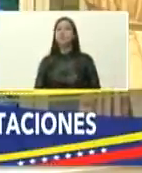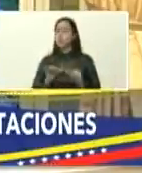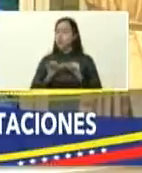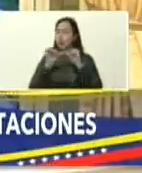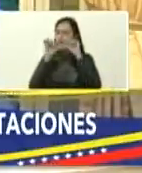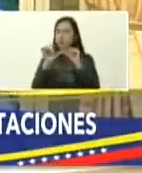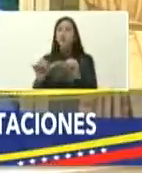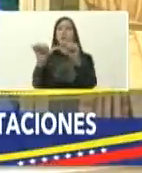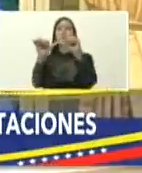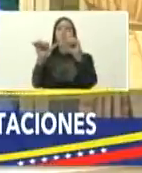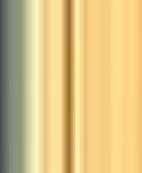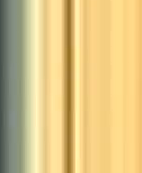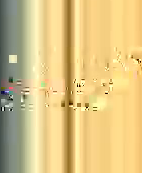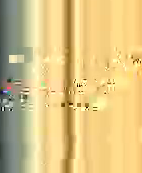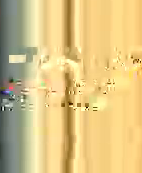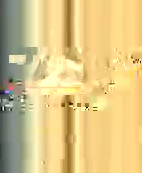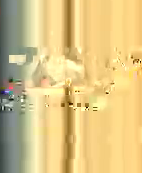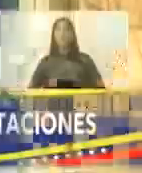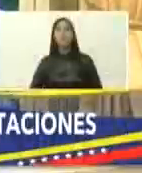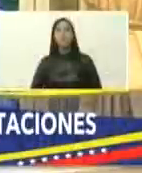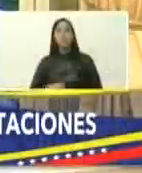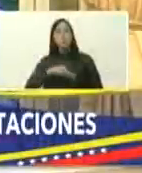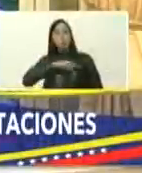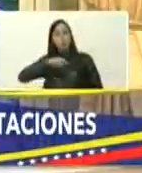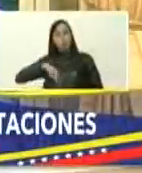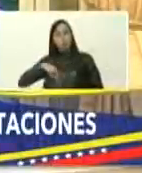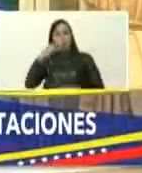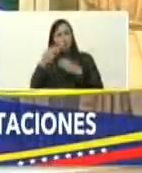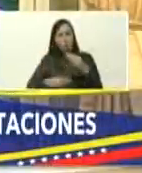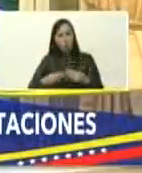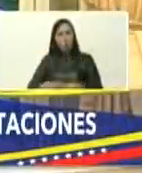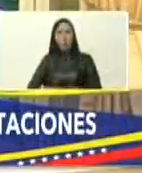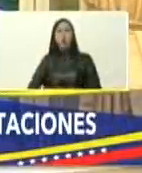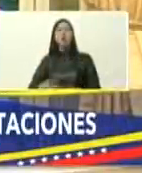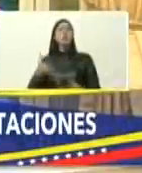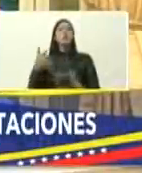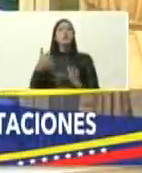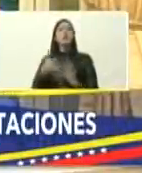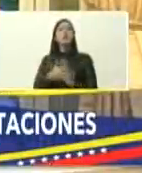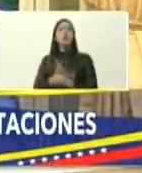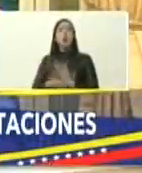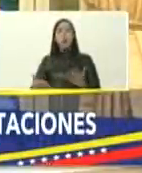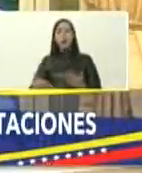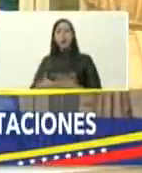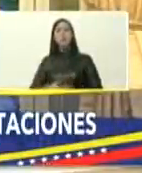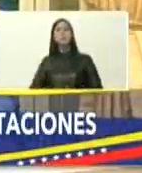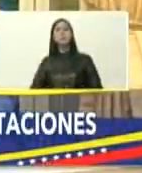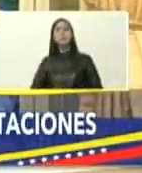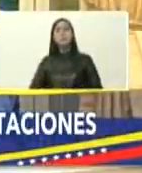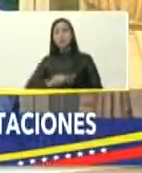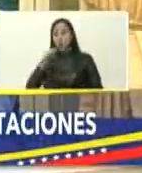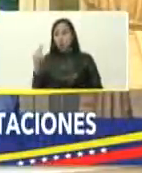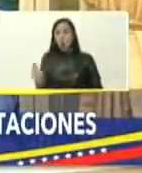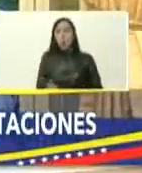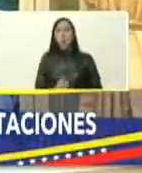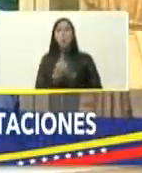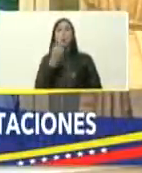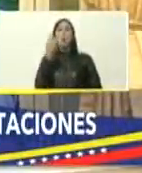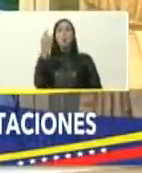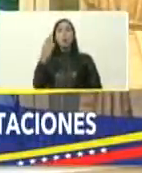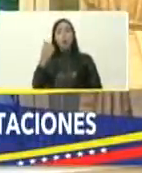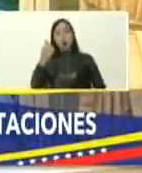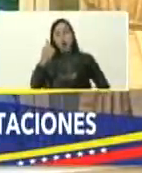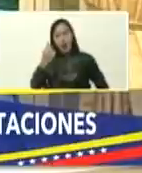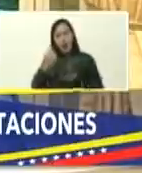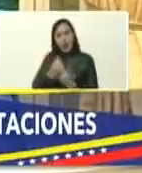Avanzar, como hemos dado algunos pasos hacia la taquilla única, hacia el apoyo